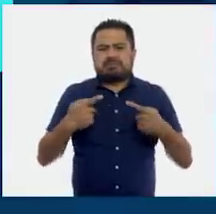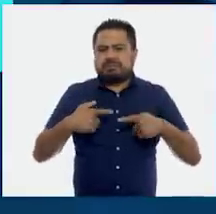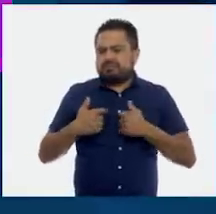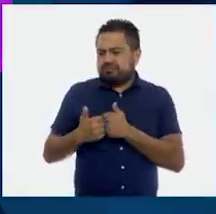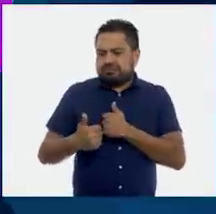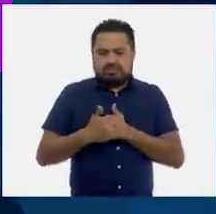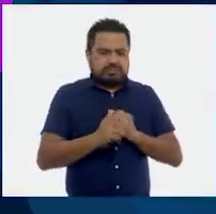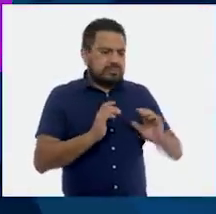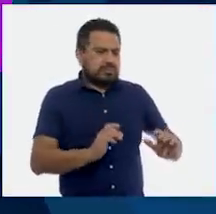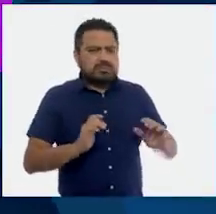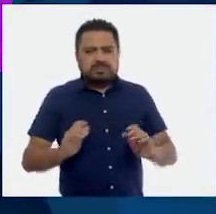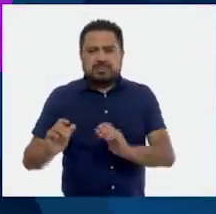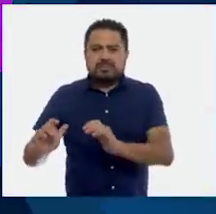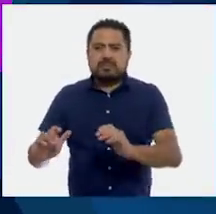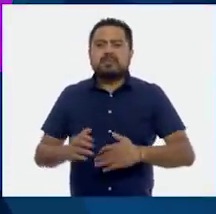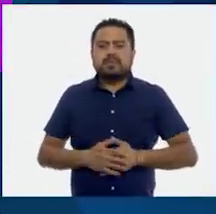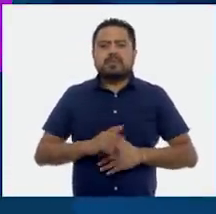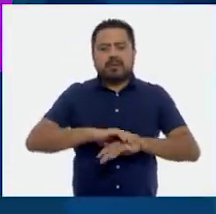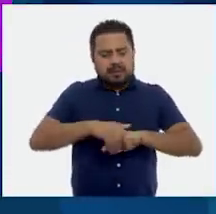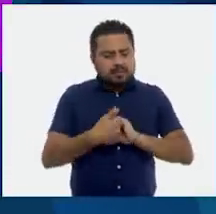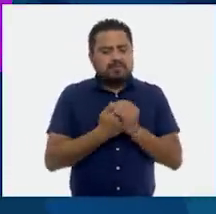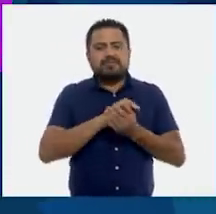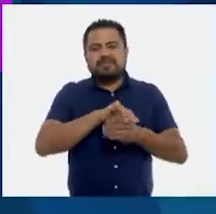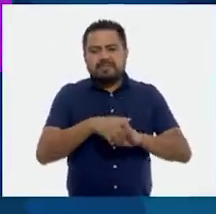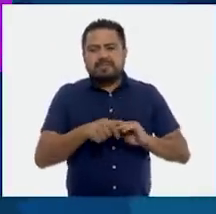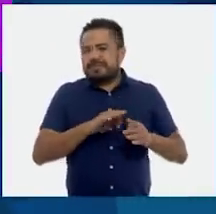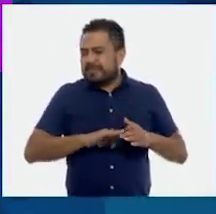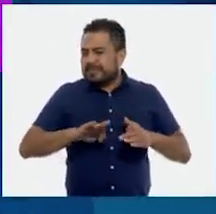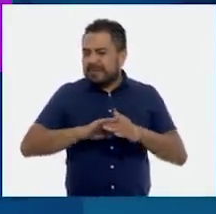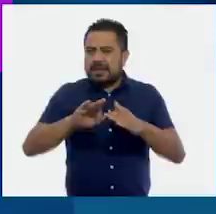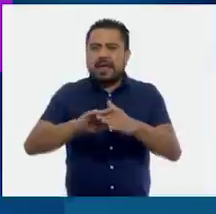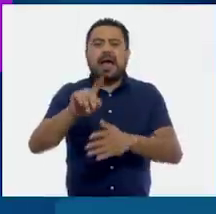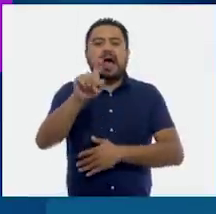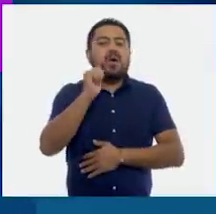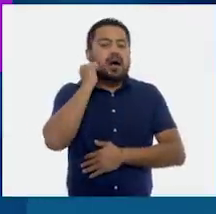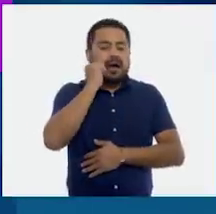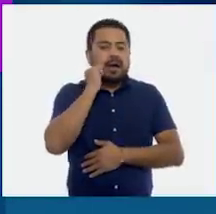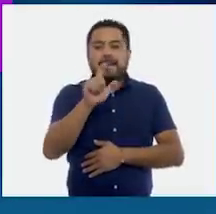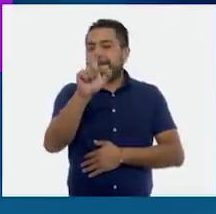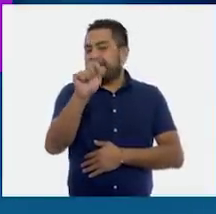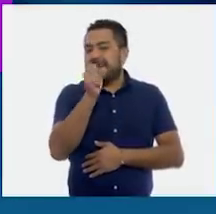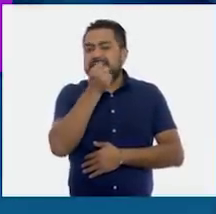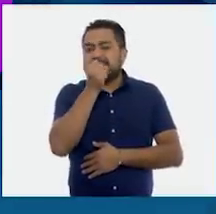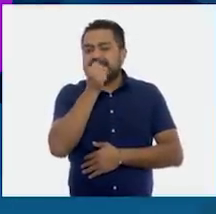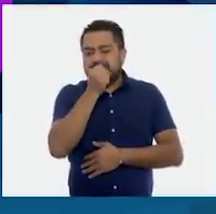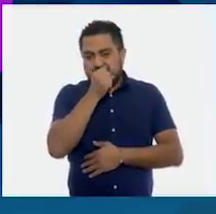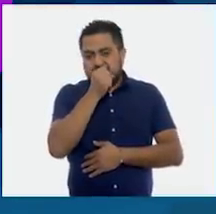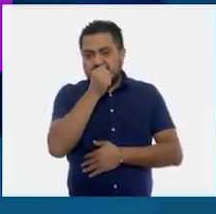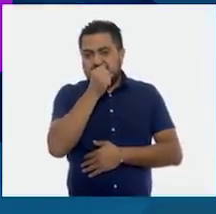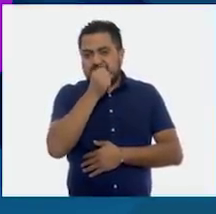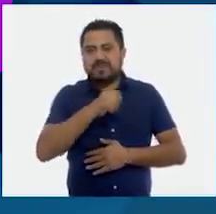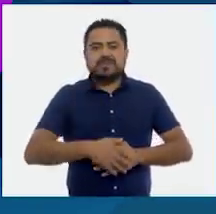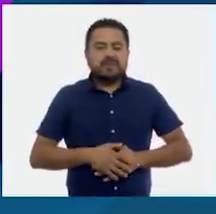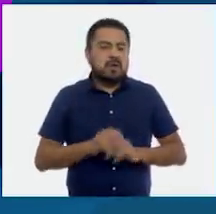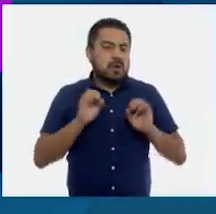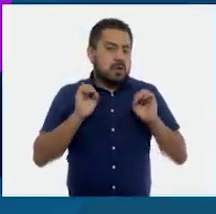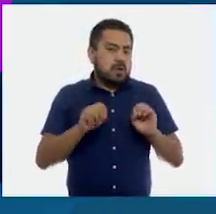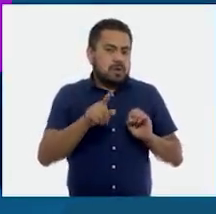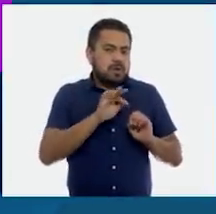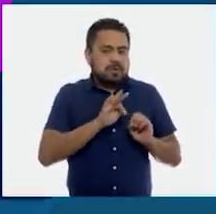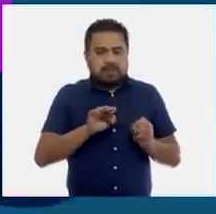distancia. Lávate las manos muy seguido con agua y jabón por lo menos durante 20 segundos. O